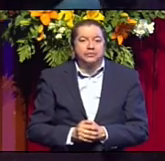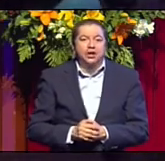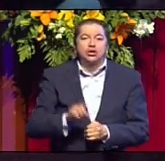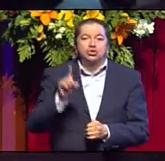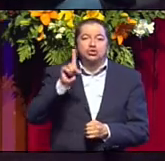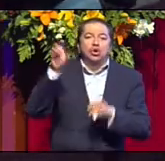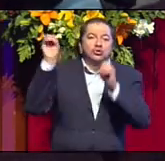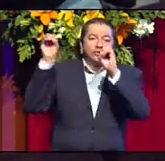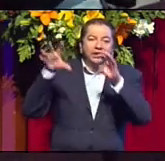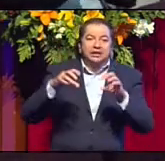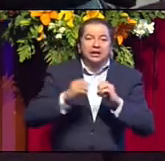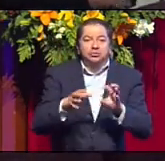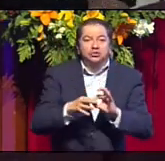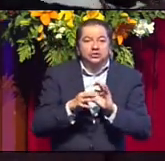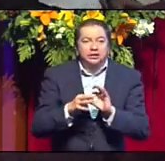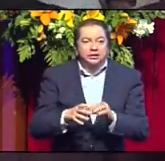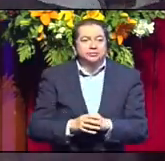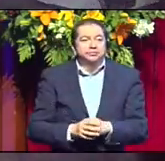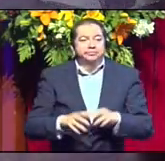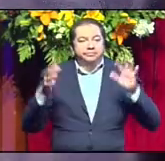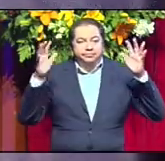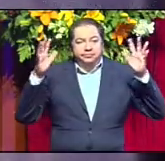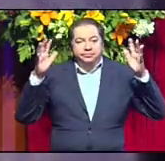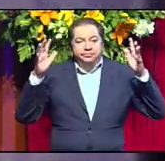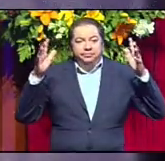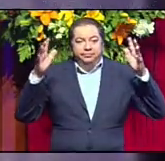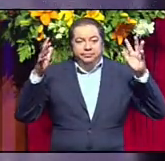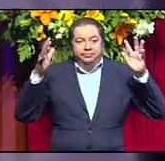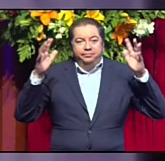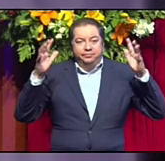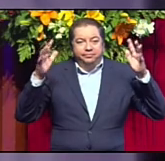bendiga. Muchísimas gracias. Muchísimas gracias.